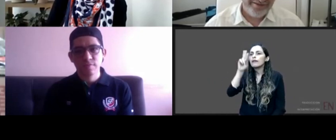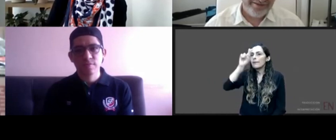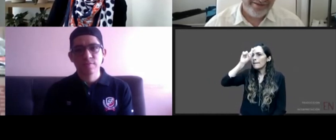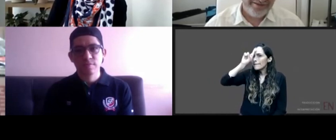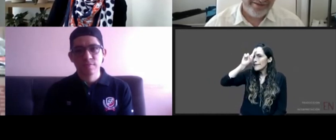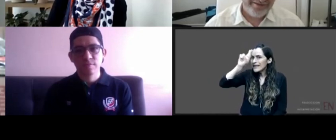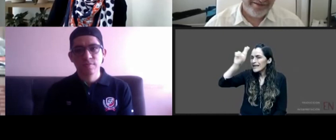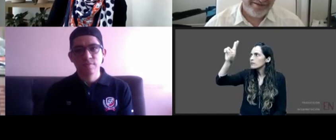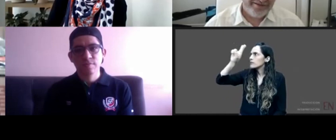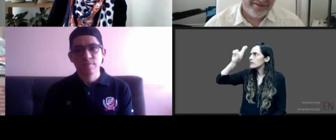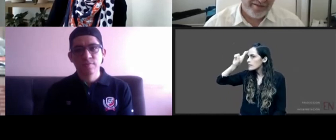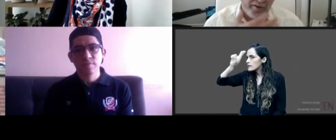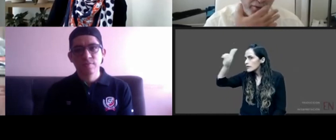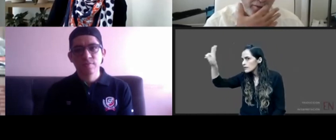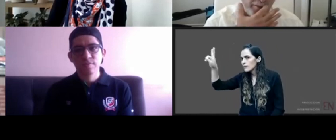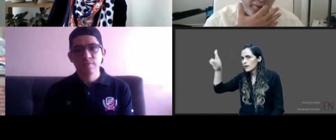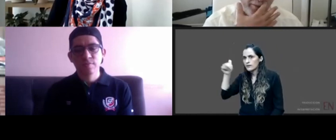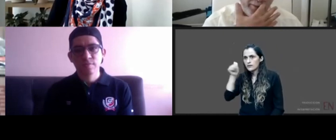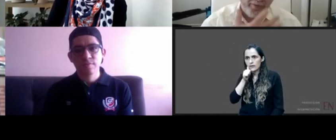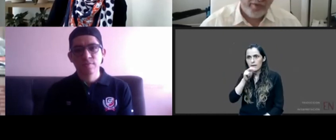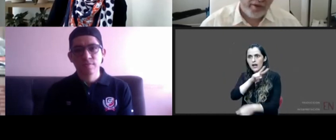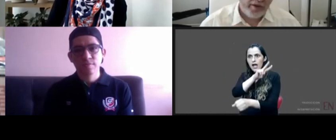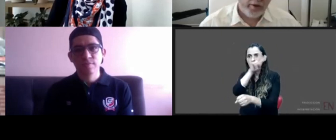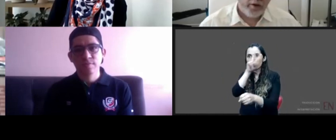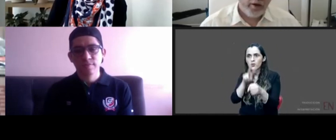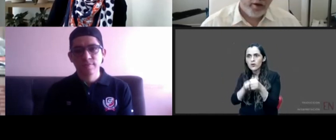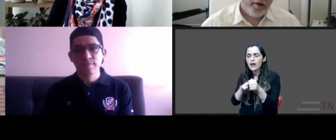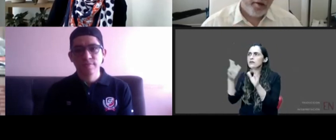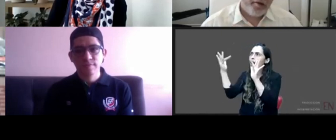Tierra o estar en contacto con ellos.